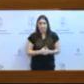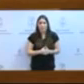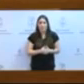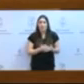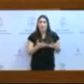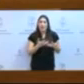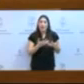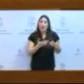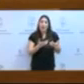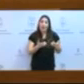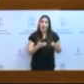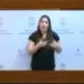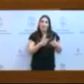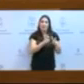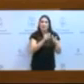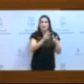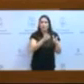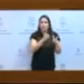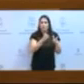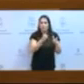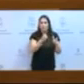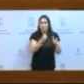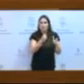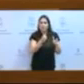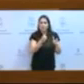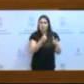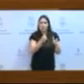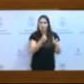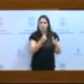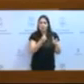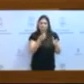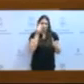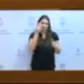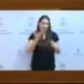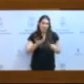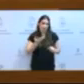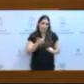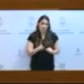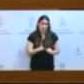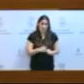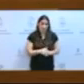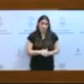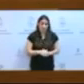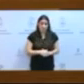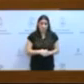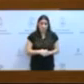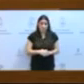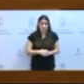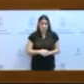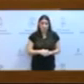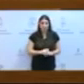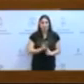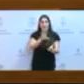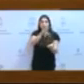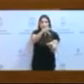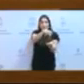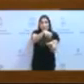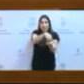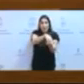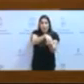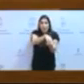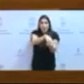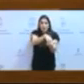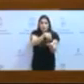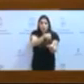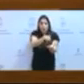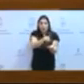parece especialmente, bueno, pues relevante. Miren, en Sograndio ya hay